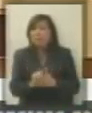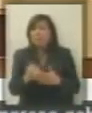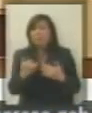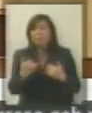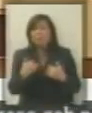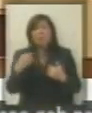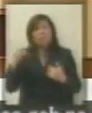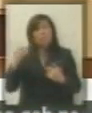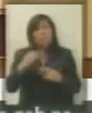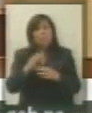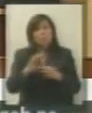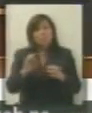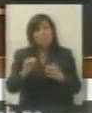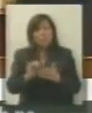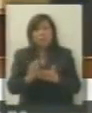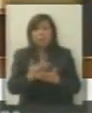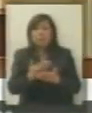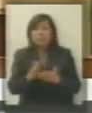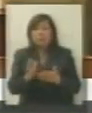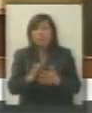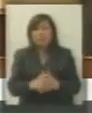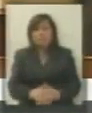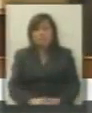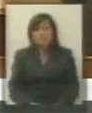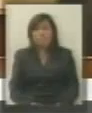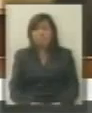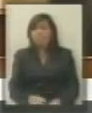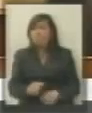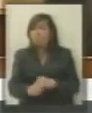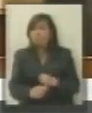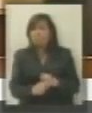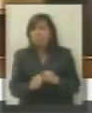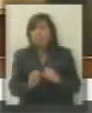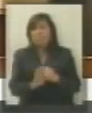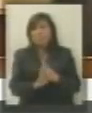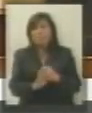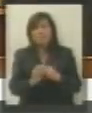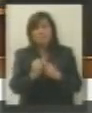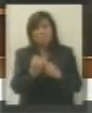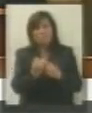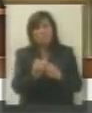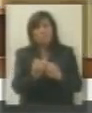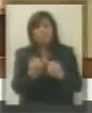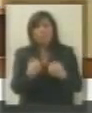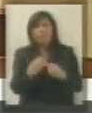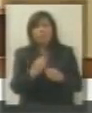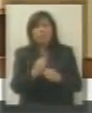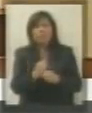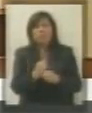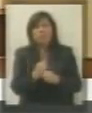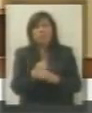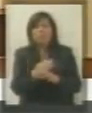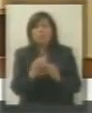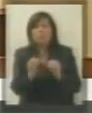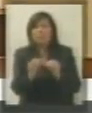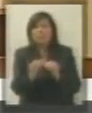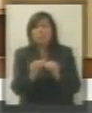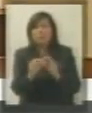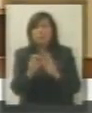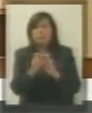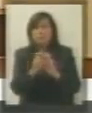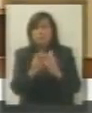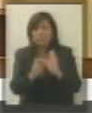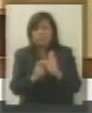la luz eléctrica, entre otros. En el ámbito de la protección social, hemos optimizado el funcionamiento de los